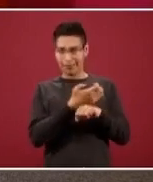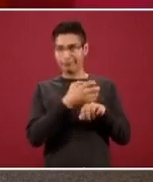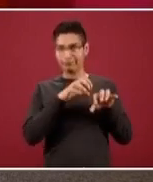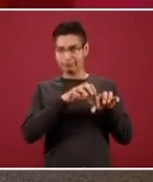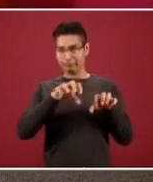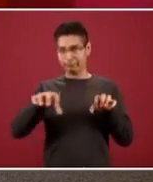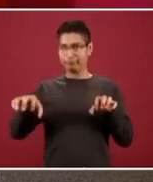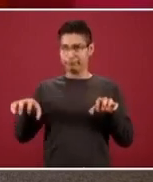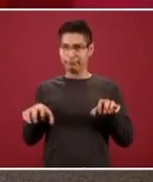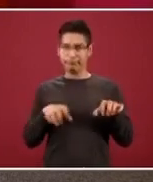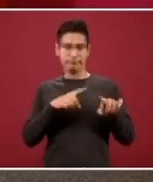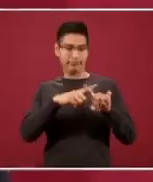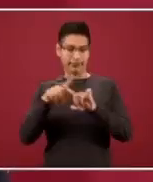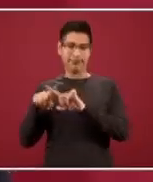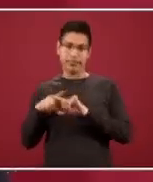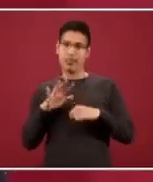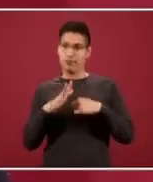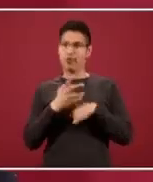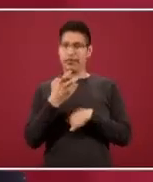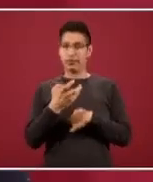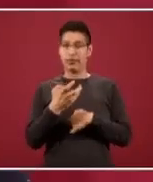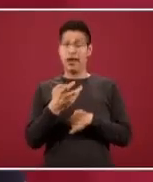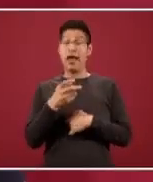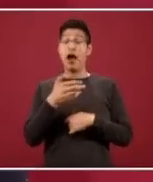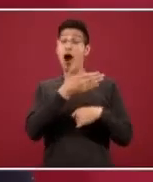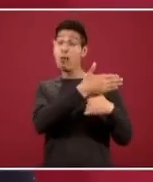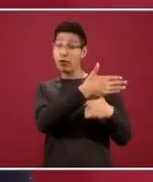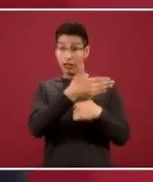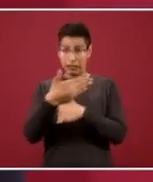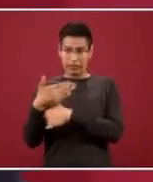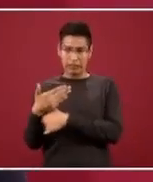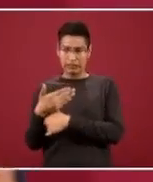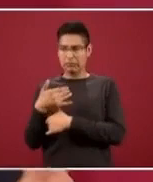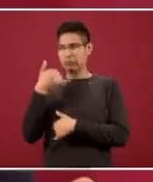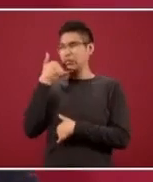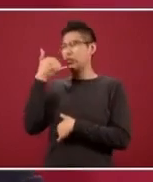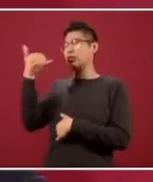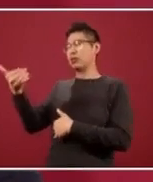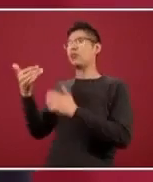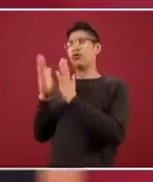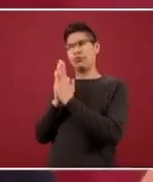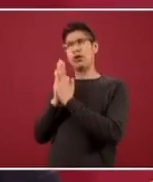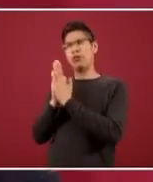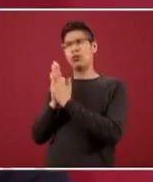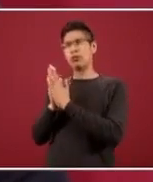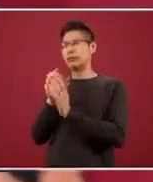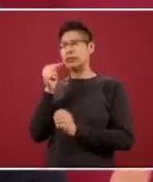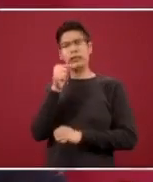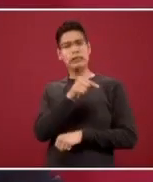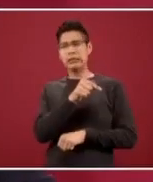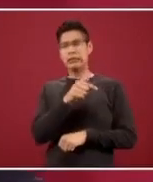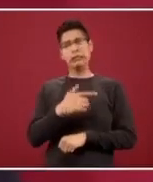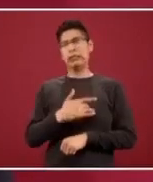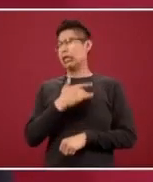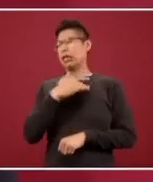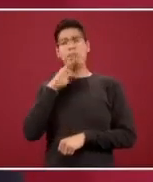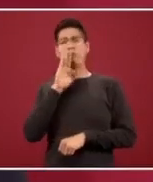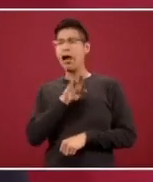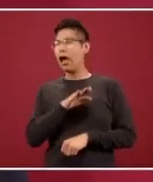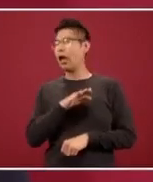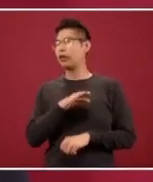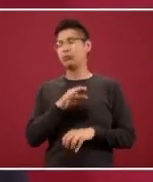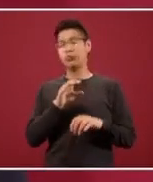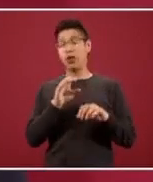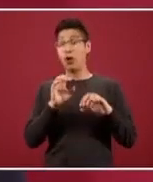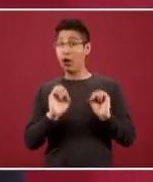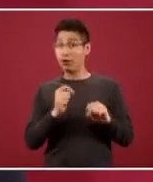Ahí es en donde se solicitan las ambulancias para ir por cualquier persona que lo requiera. Más o